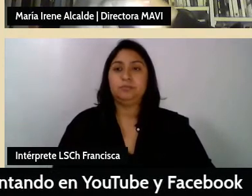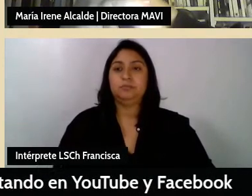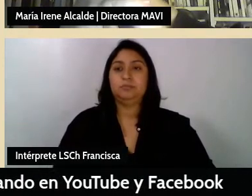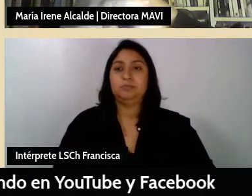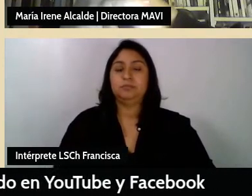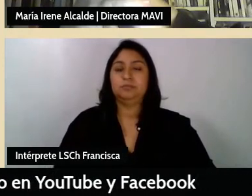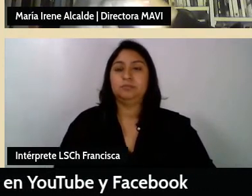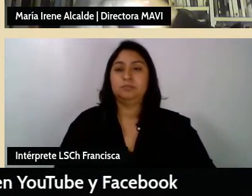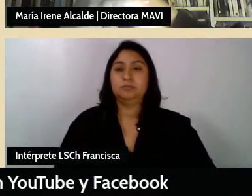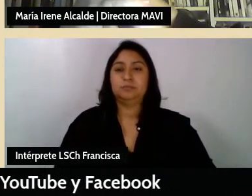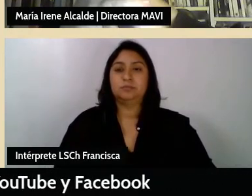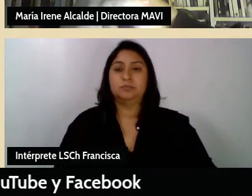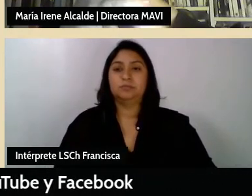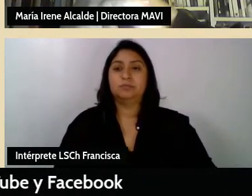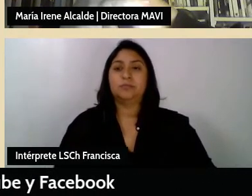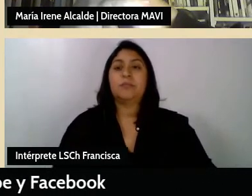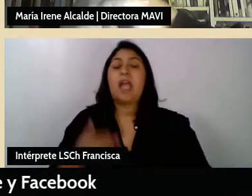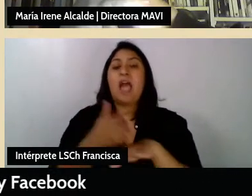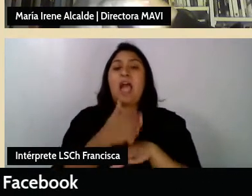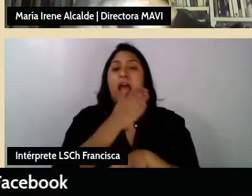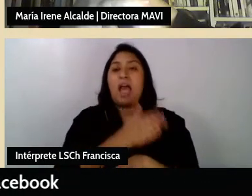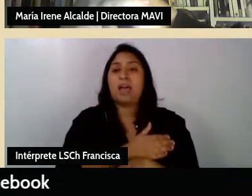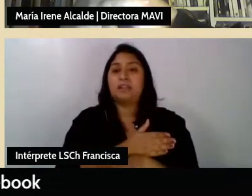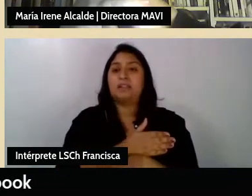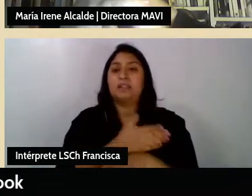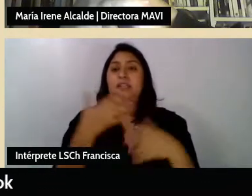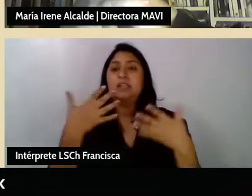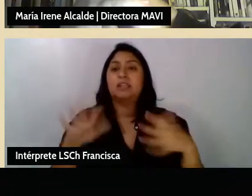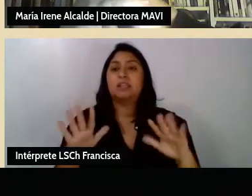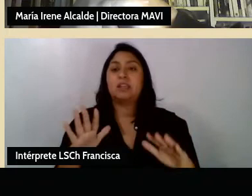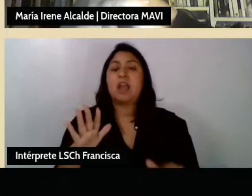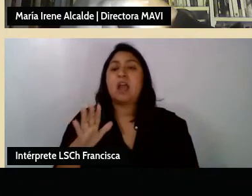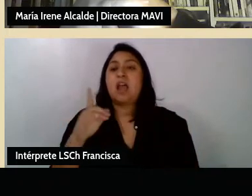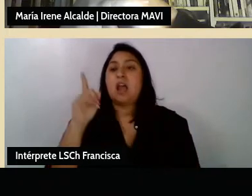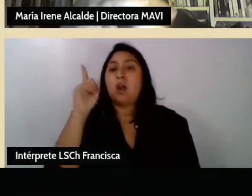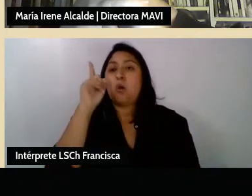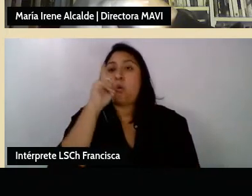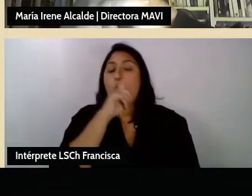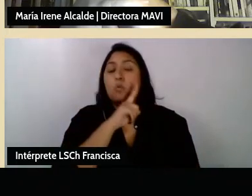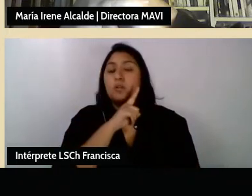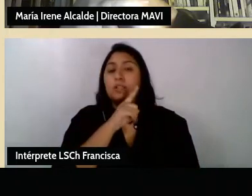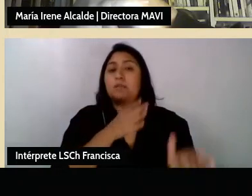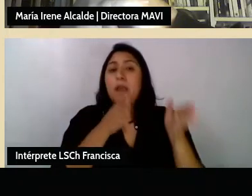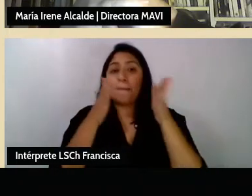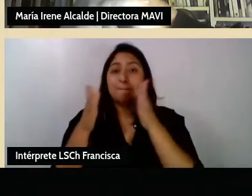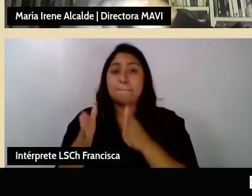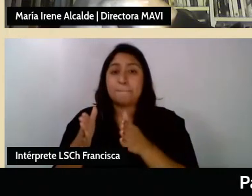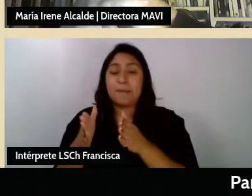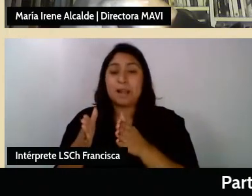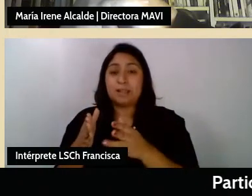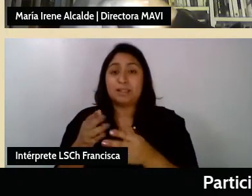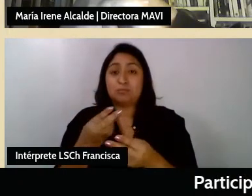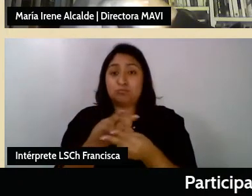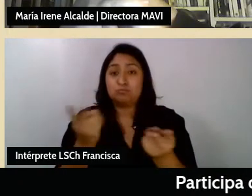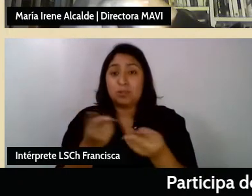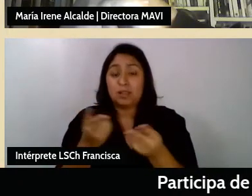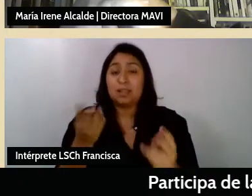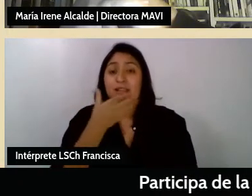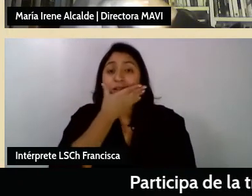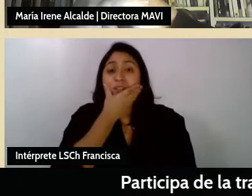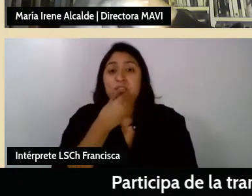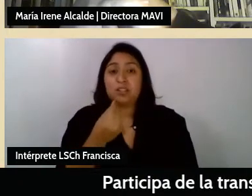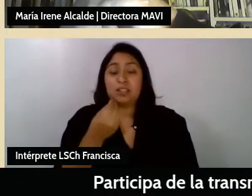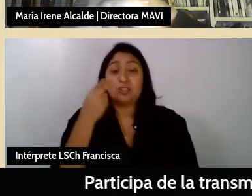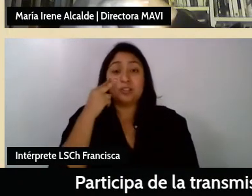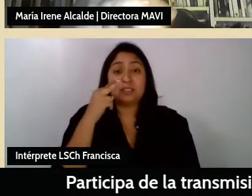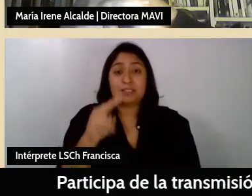Antes de pasar ya como a la última parte de esta transmisión, que ha estado bien bonita, porque en el fondo se ve, se